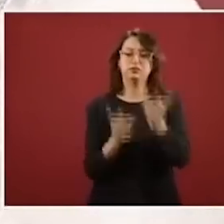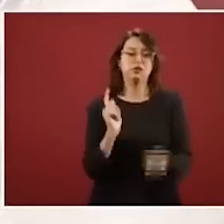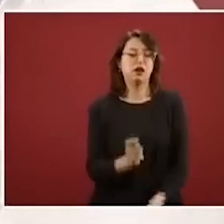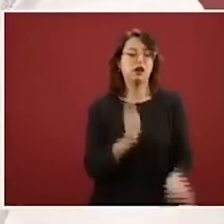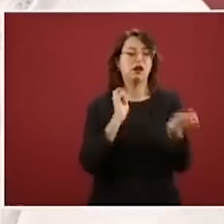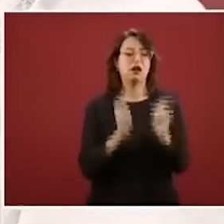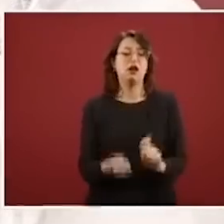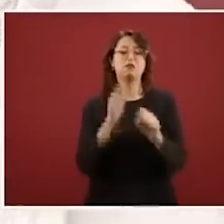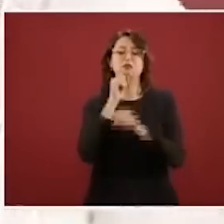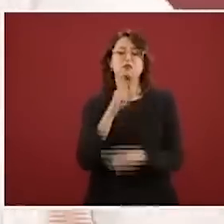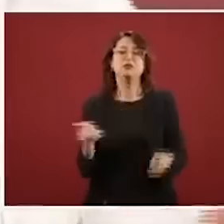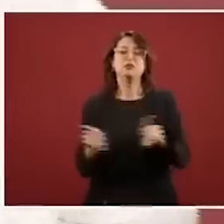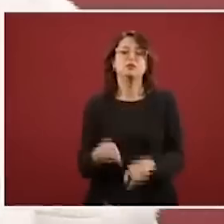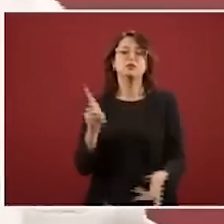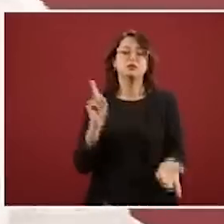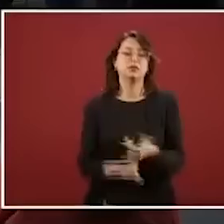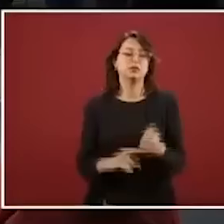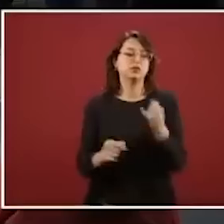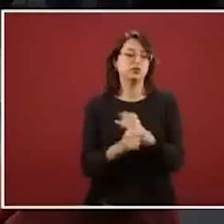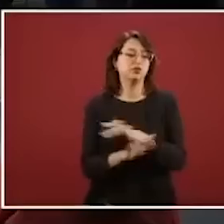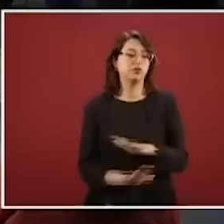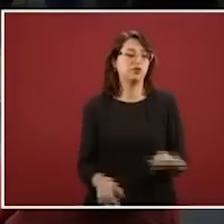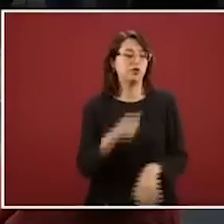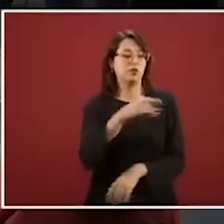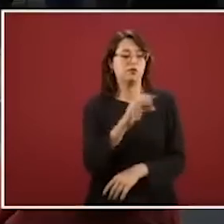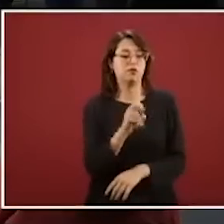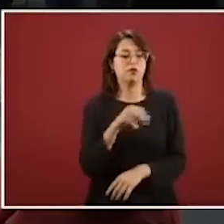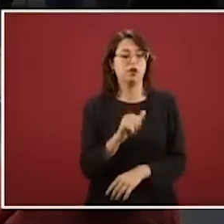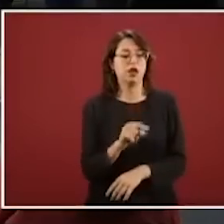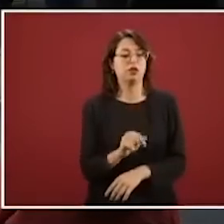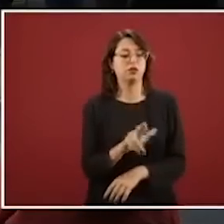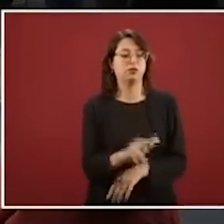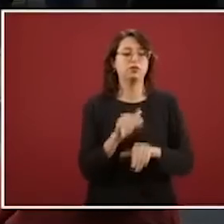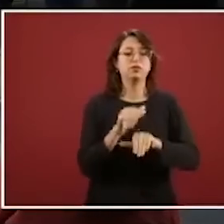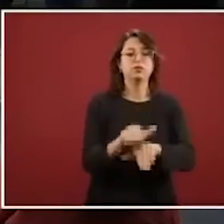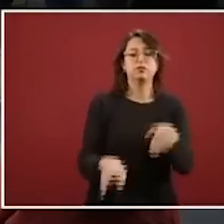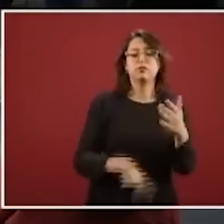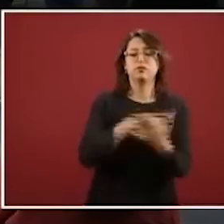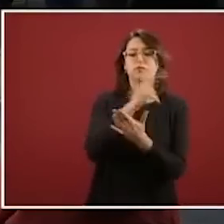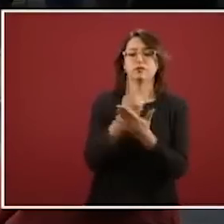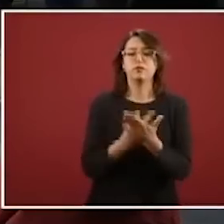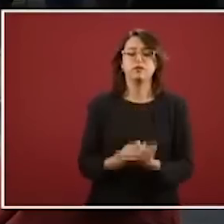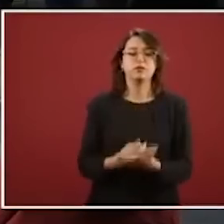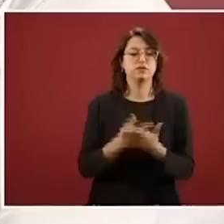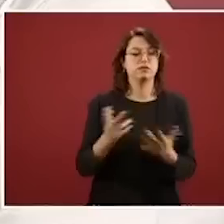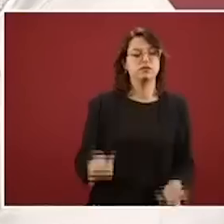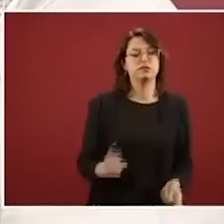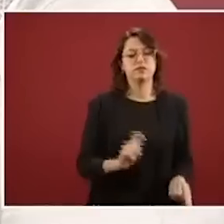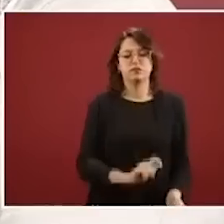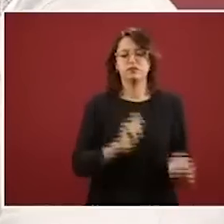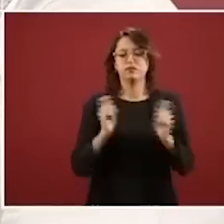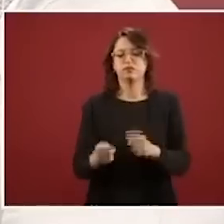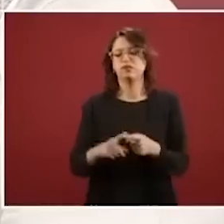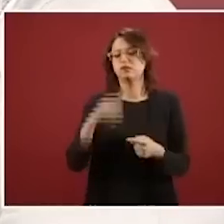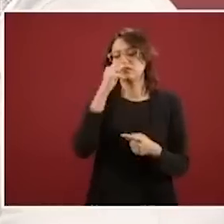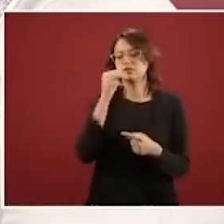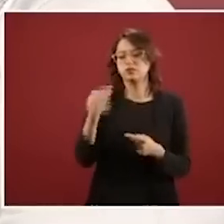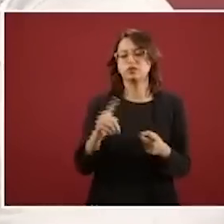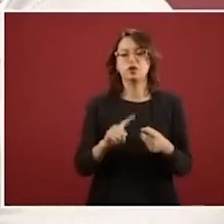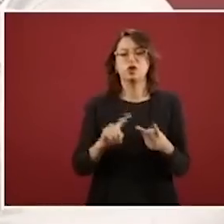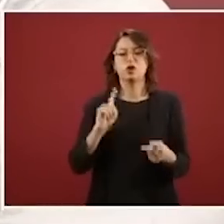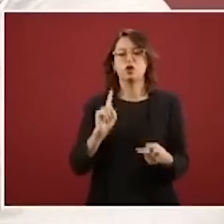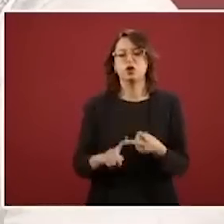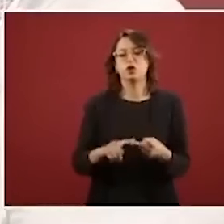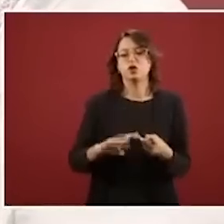sino también la información que nos proporcionó Fonatur sobre el programa se tradujo al maya, al chol, al tzeltal y